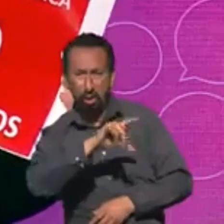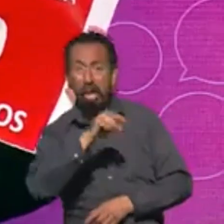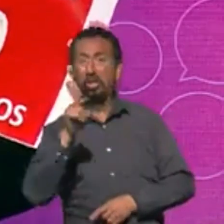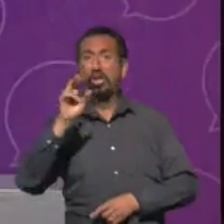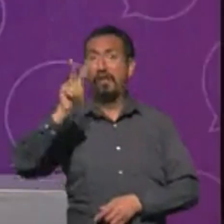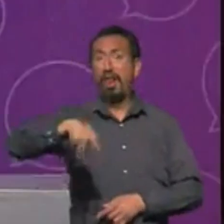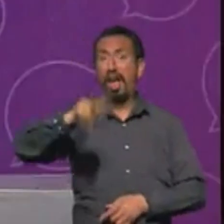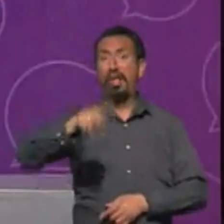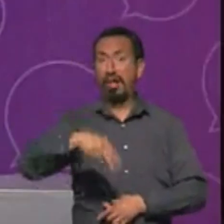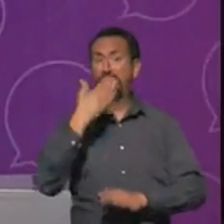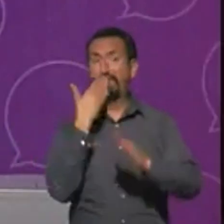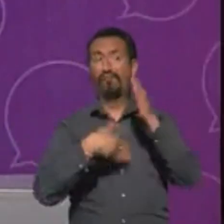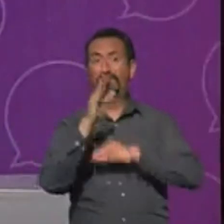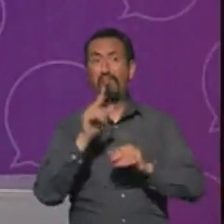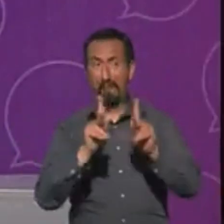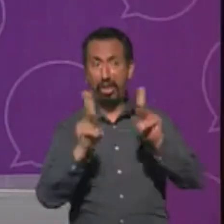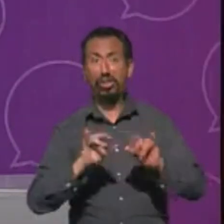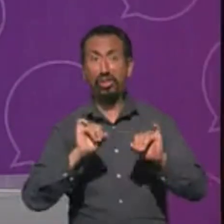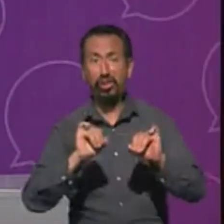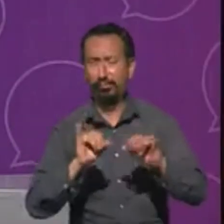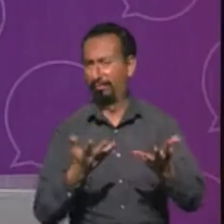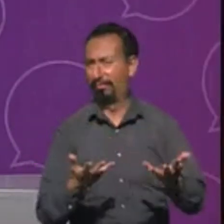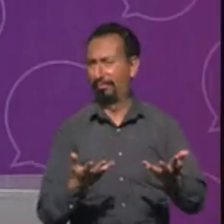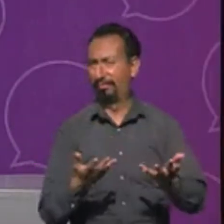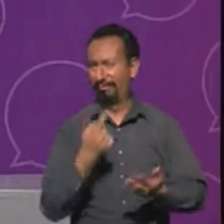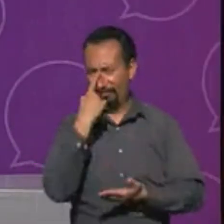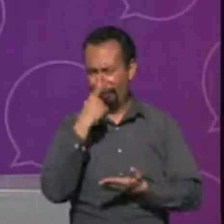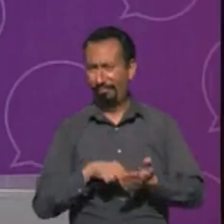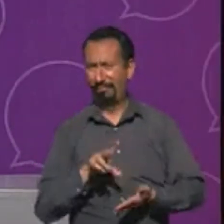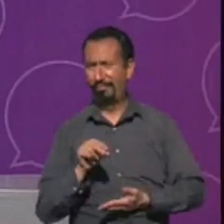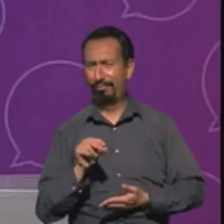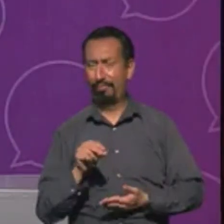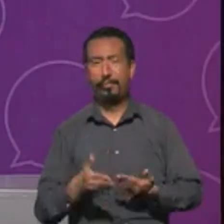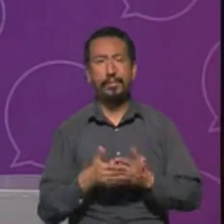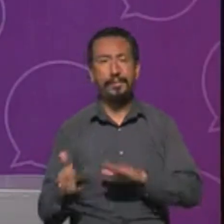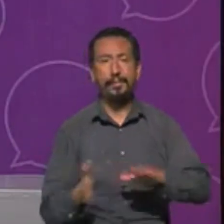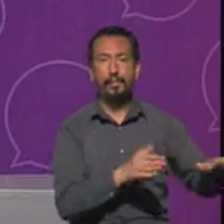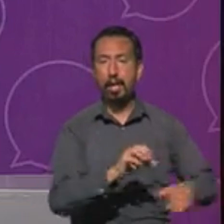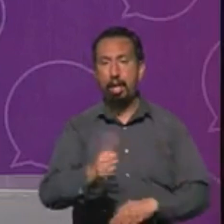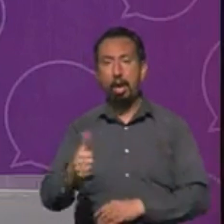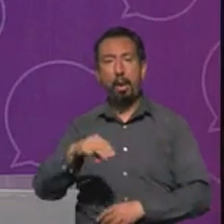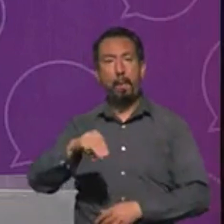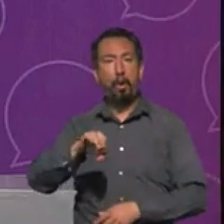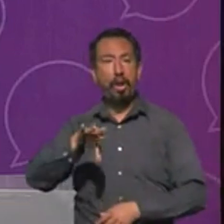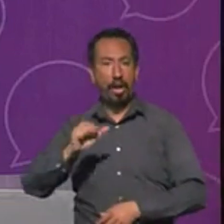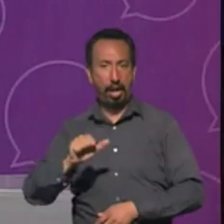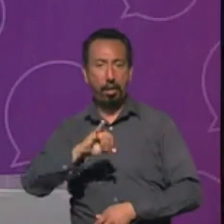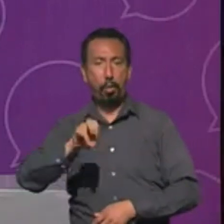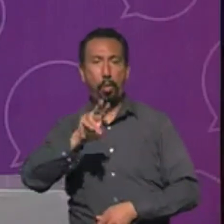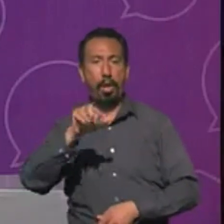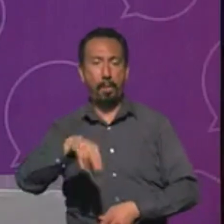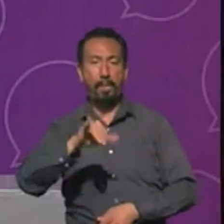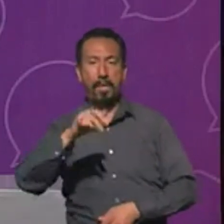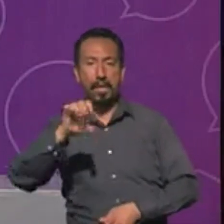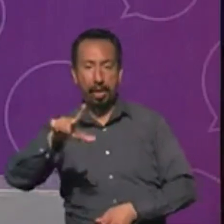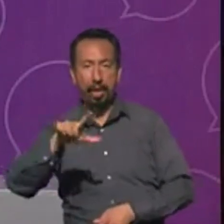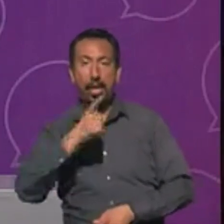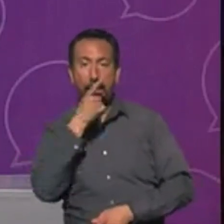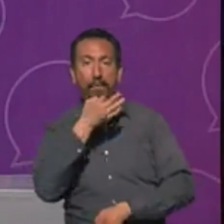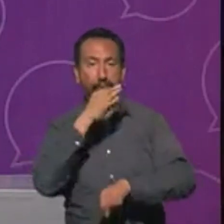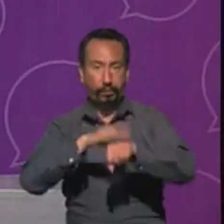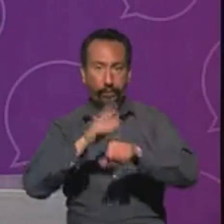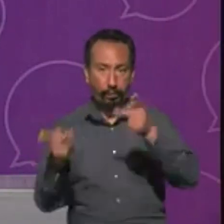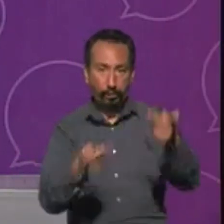sí se ha mejorado Gracias candidato escuchamos ahora la respuesta del candidato de morena Juan Miguel Ramírez Sánchez candidato Le repito la